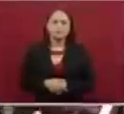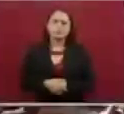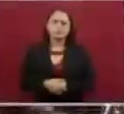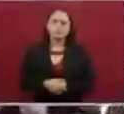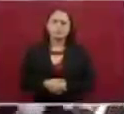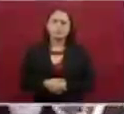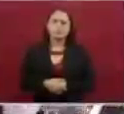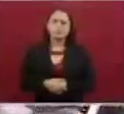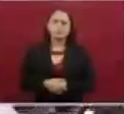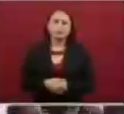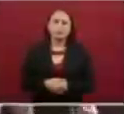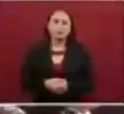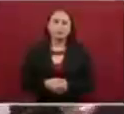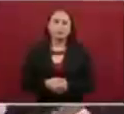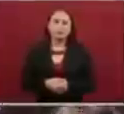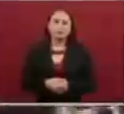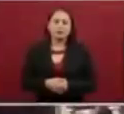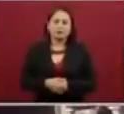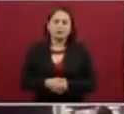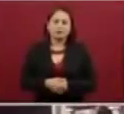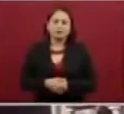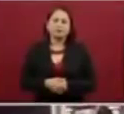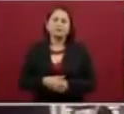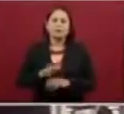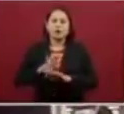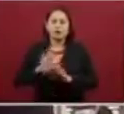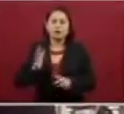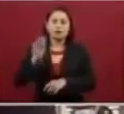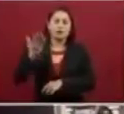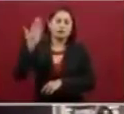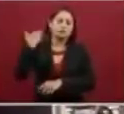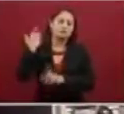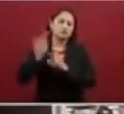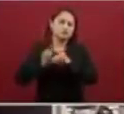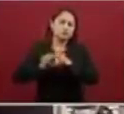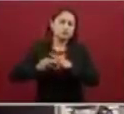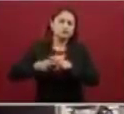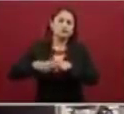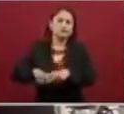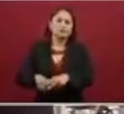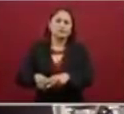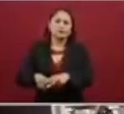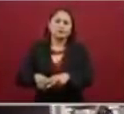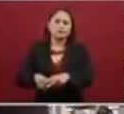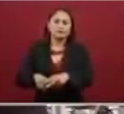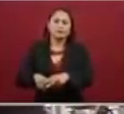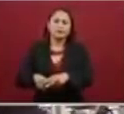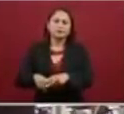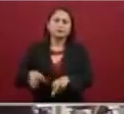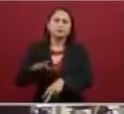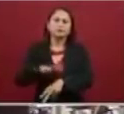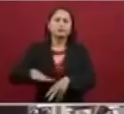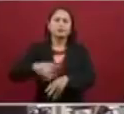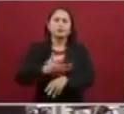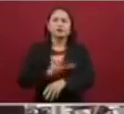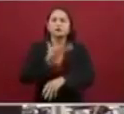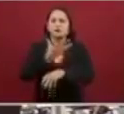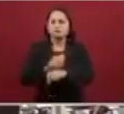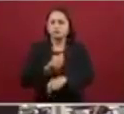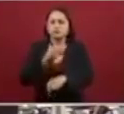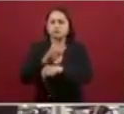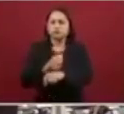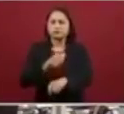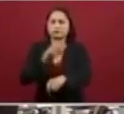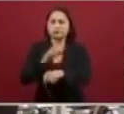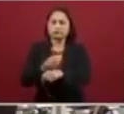Se inició la rehabilitación de